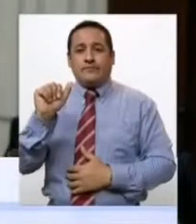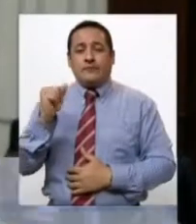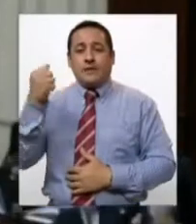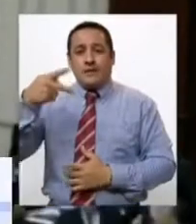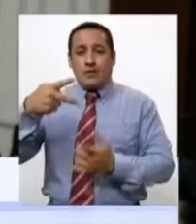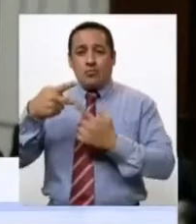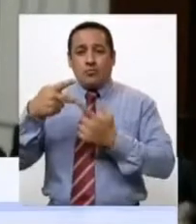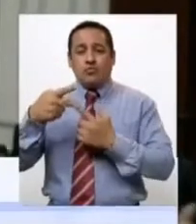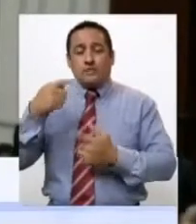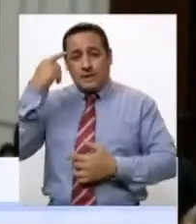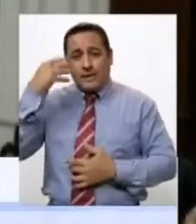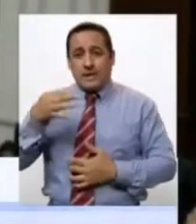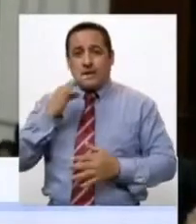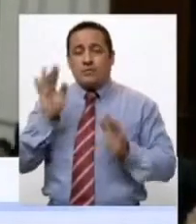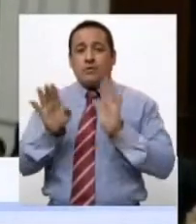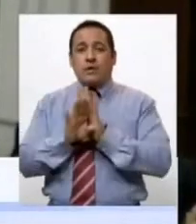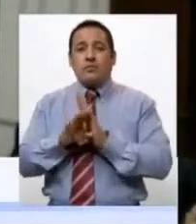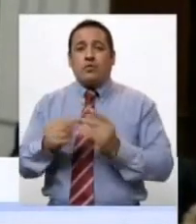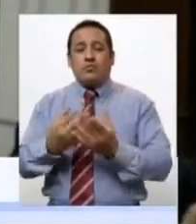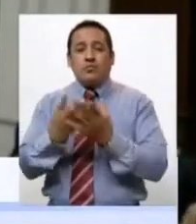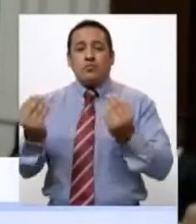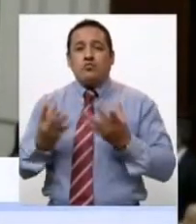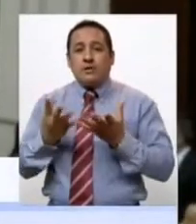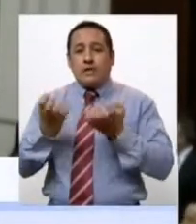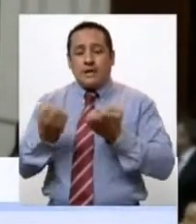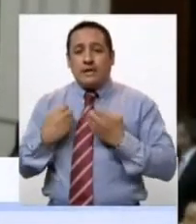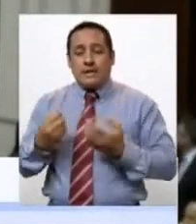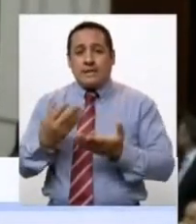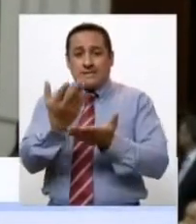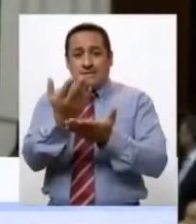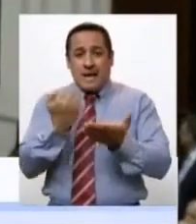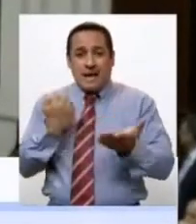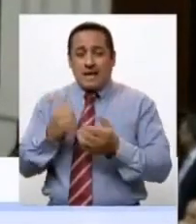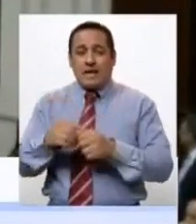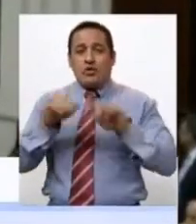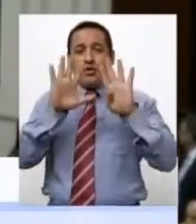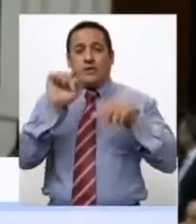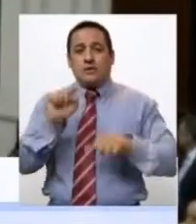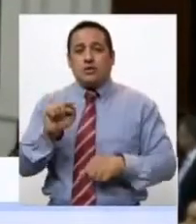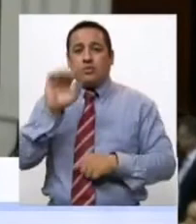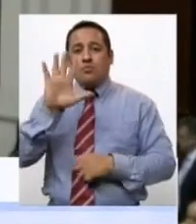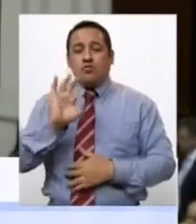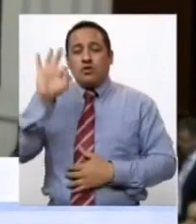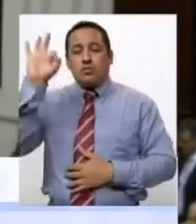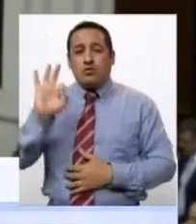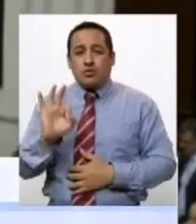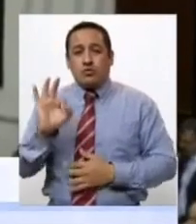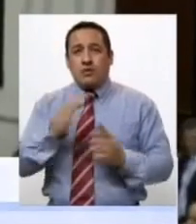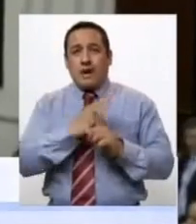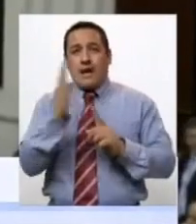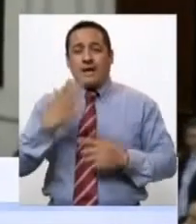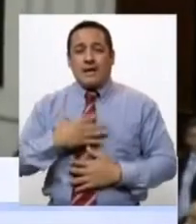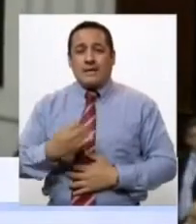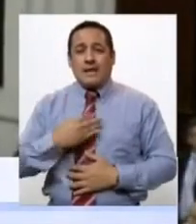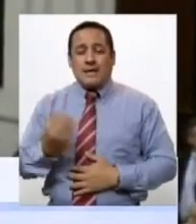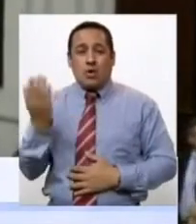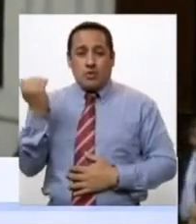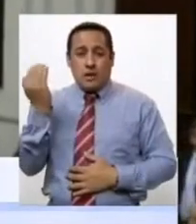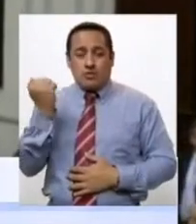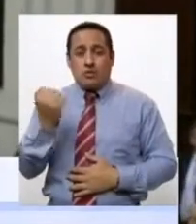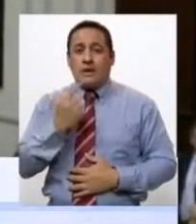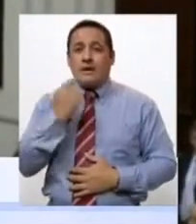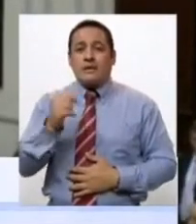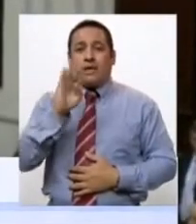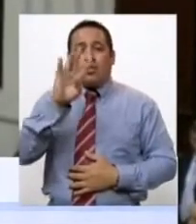segundo lugar, se precisa de que para los que quieran retirar el 95.5 hasta el 95.5 a la edad de jubilación,